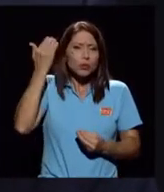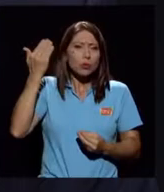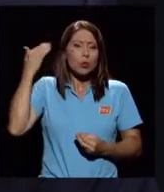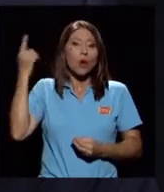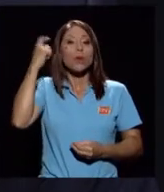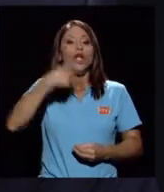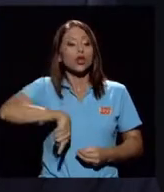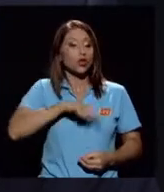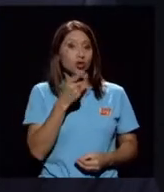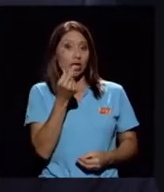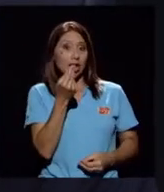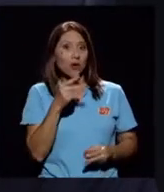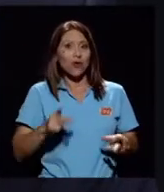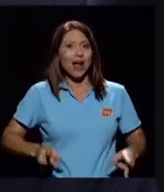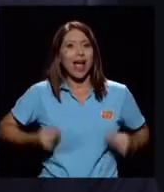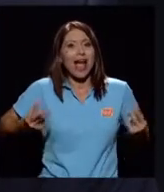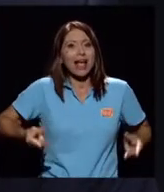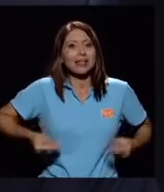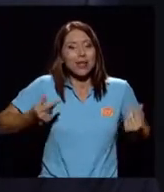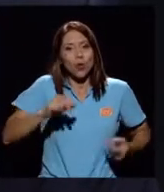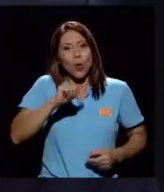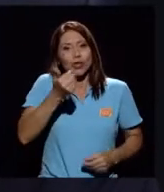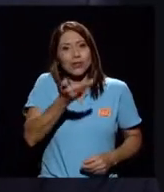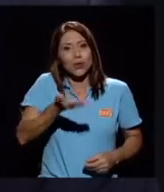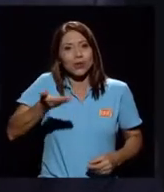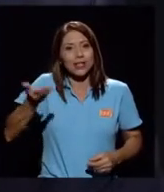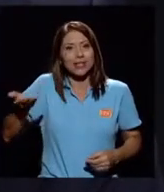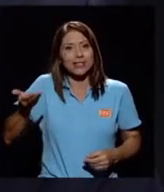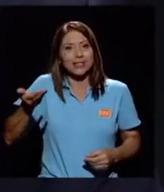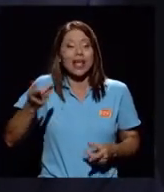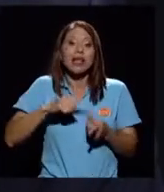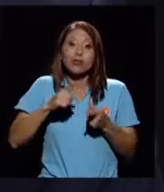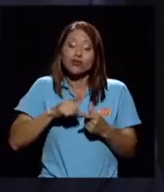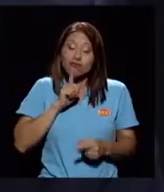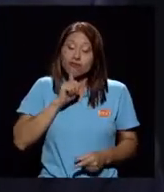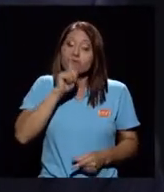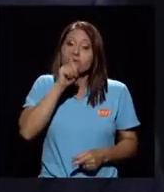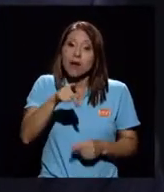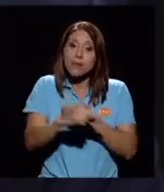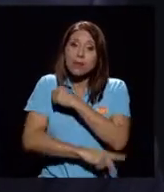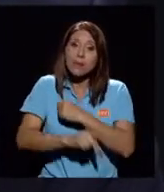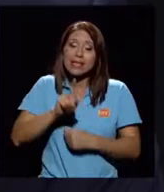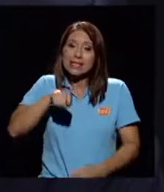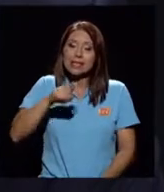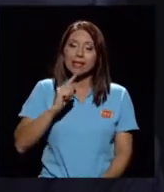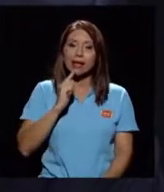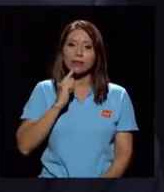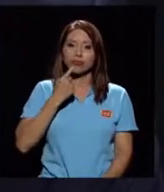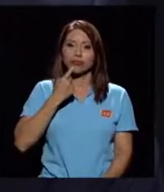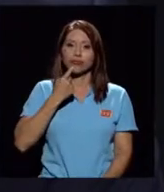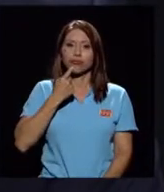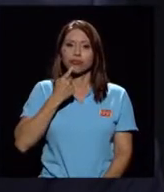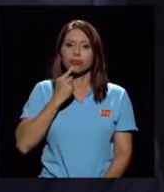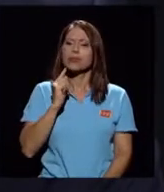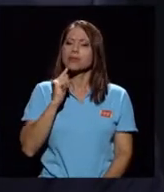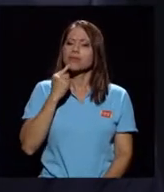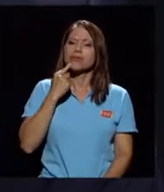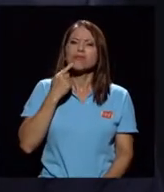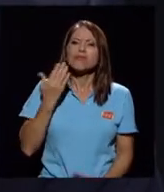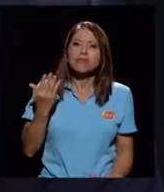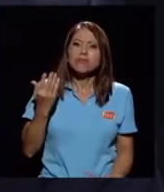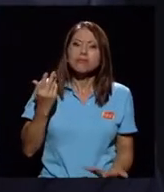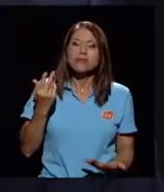también parece que el país requiere realmente ponerse serio y es decir ponerse serio yo estoy pensando en